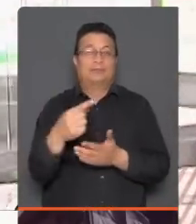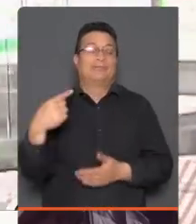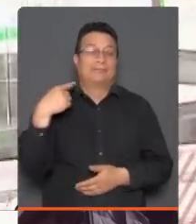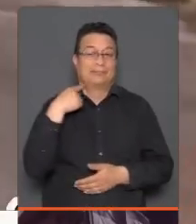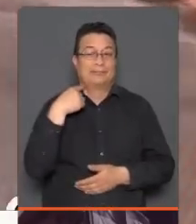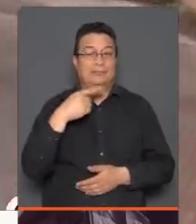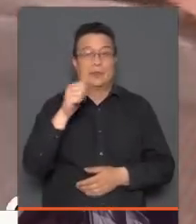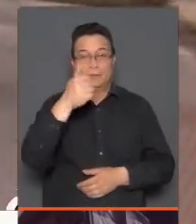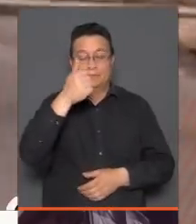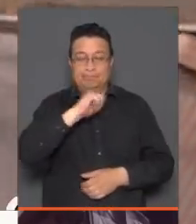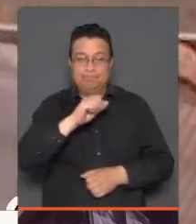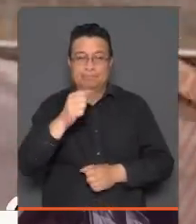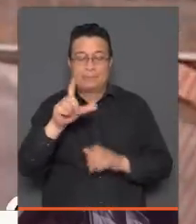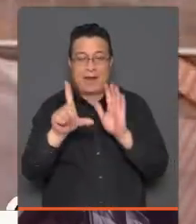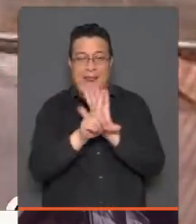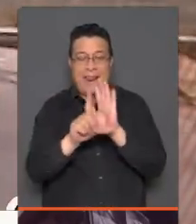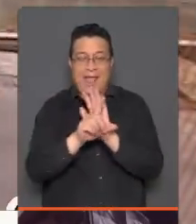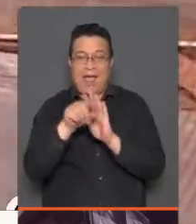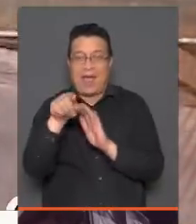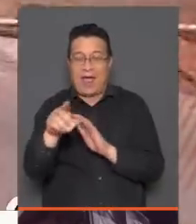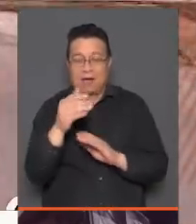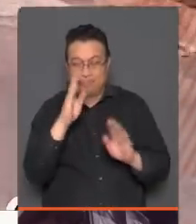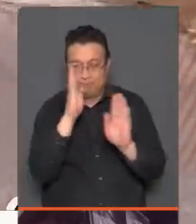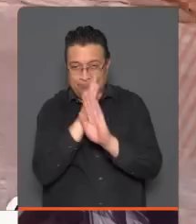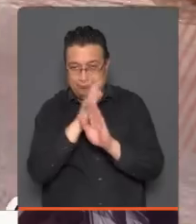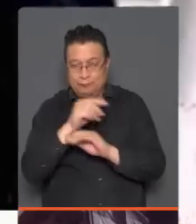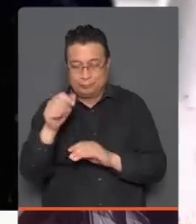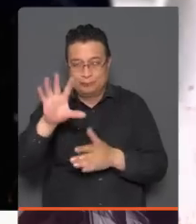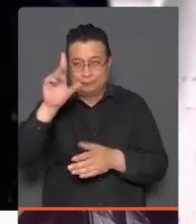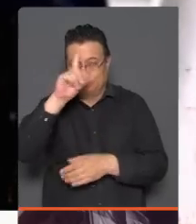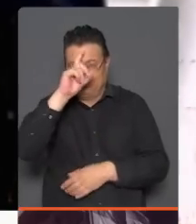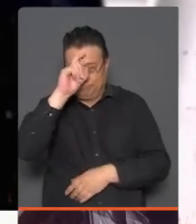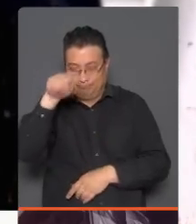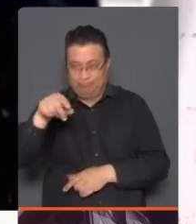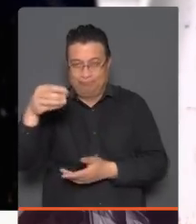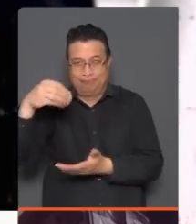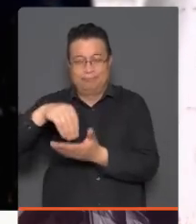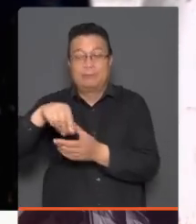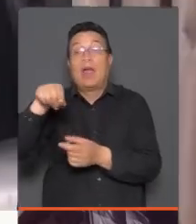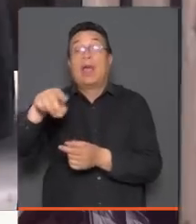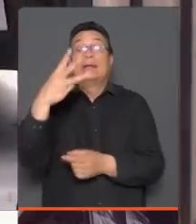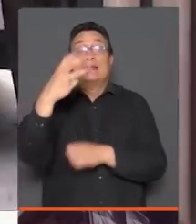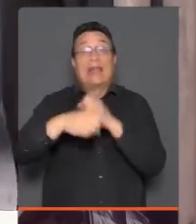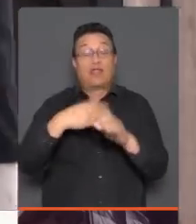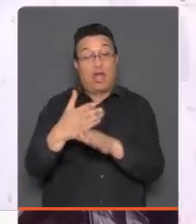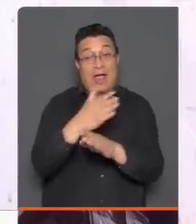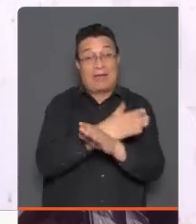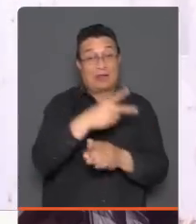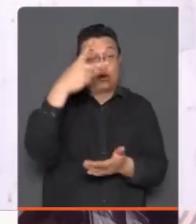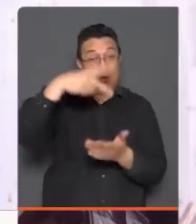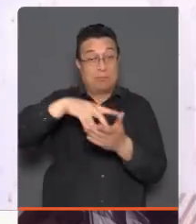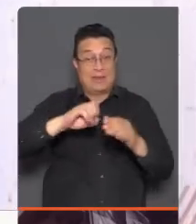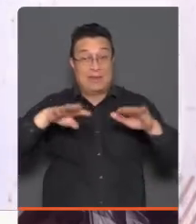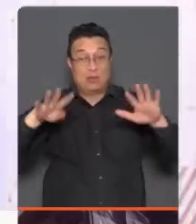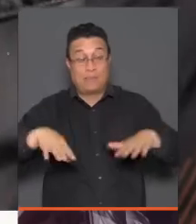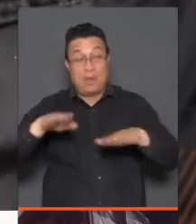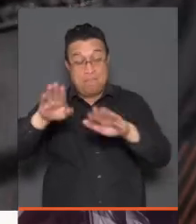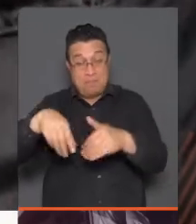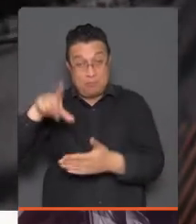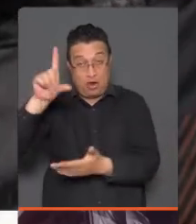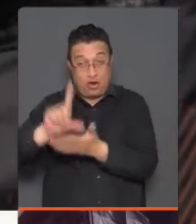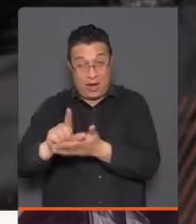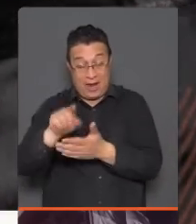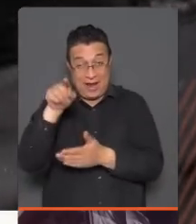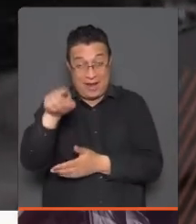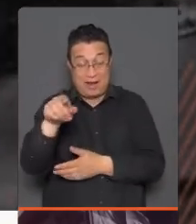clínica irregular. En el año 2015 hubo denuncias, el 2019 la clausura. 3 años antes, en 2019, el mismo centro